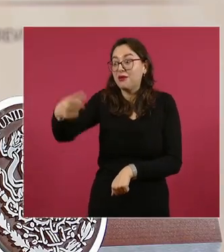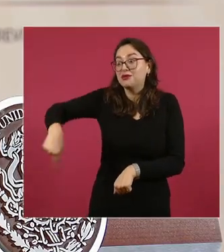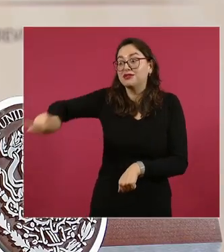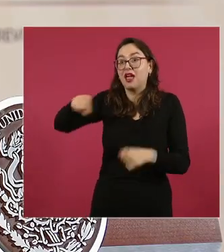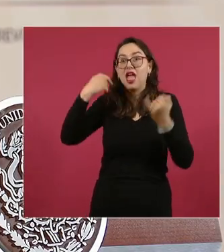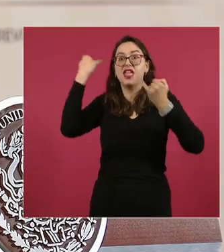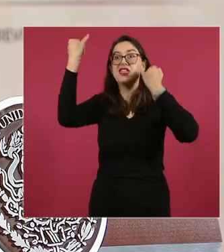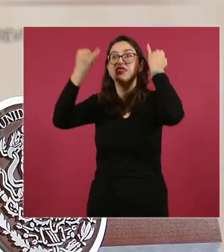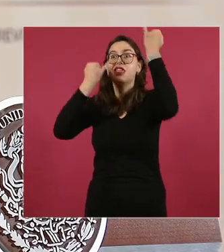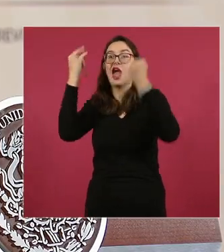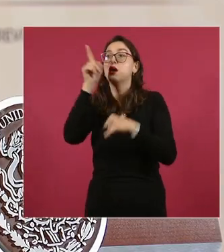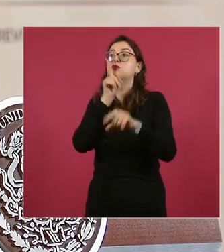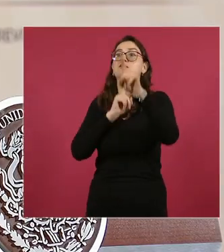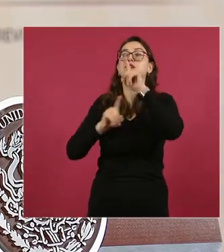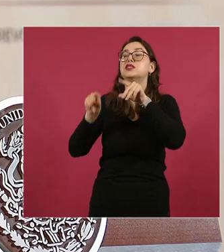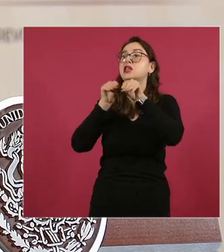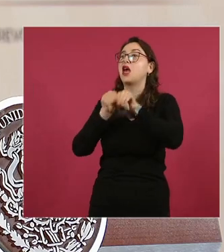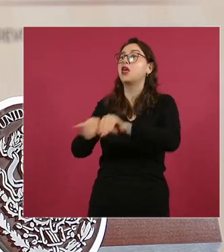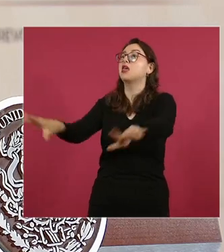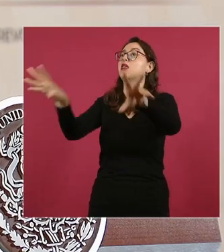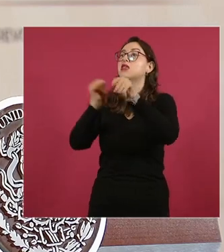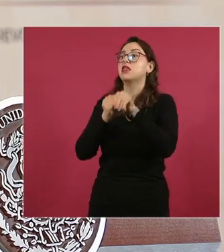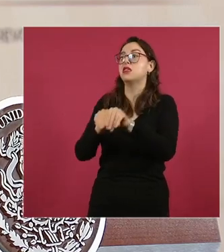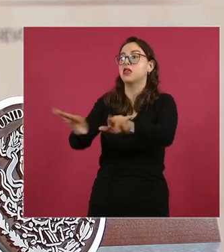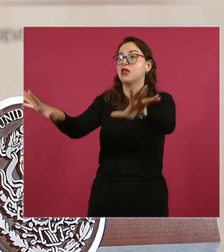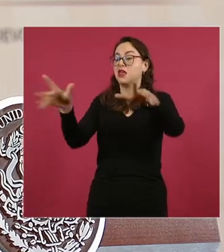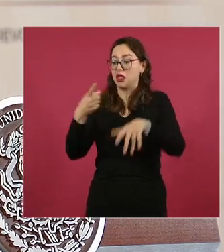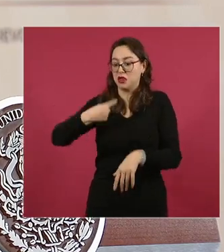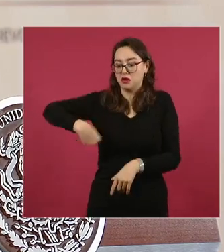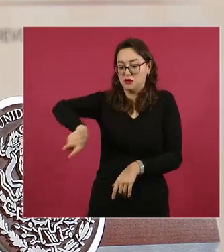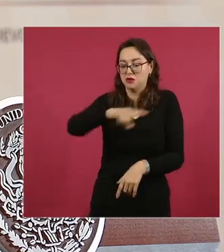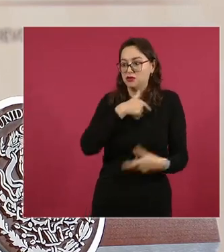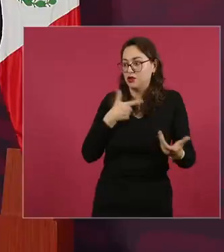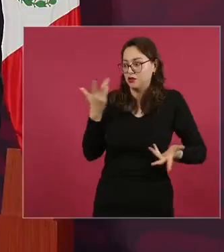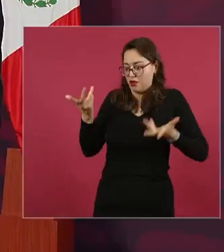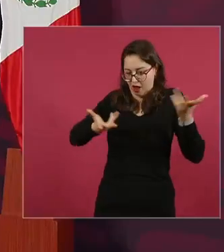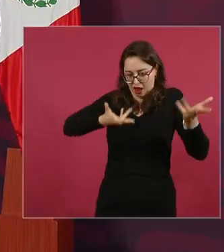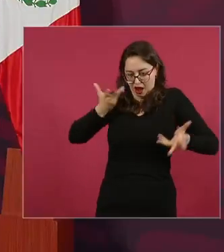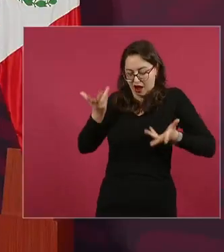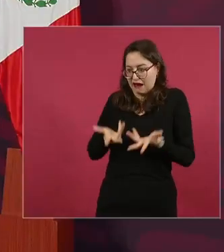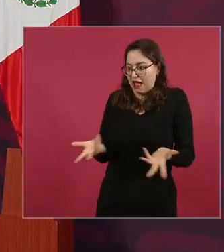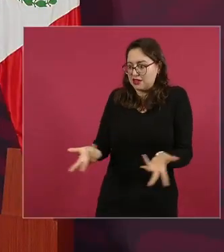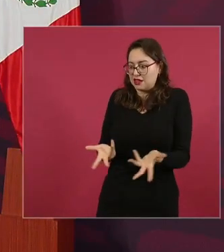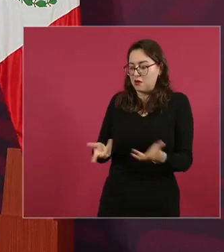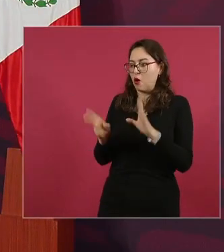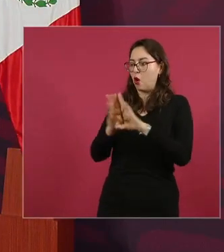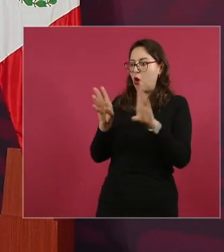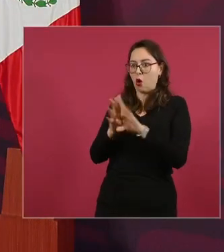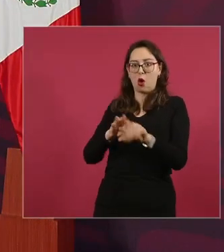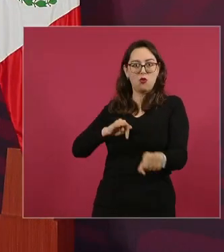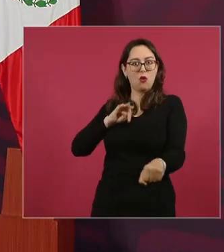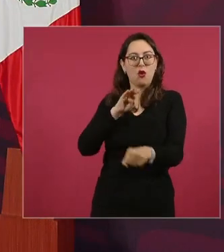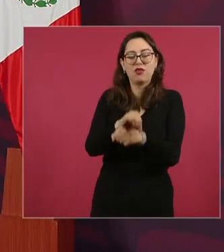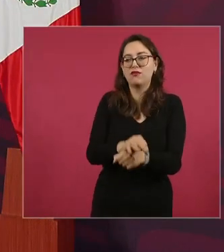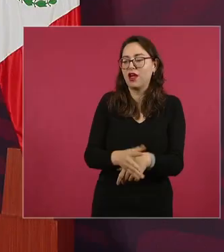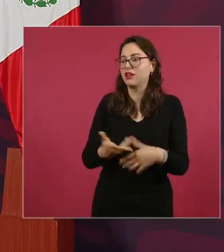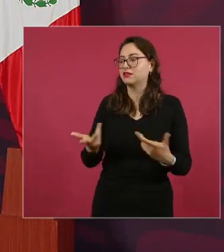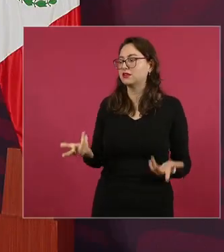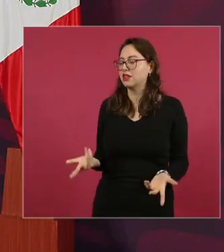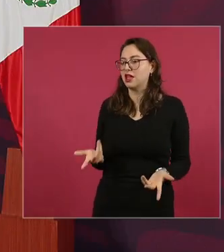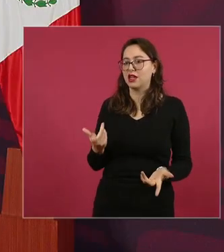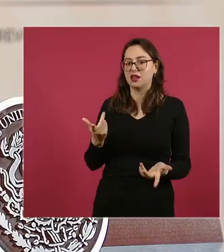estaríamos en estado de indefensión frente a los medios